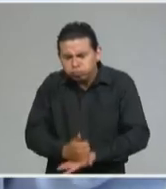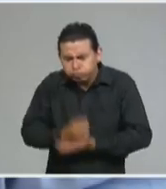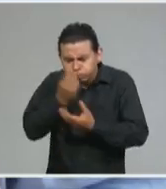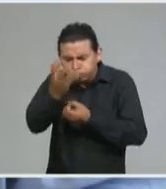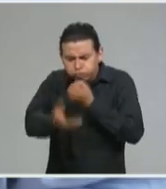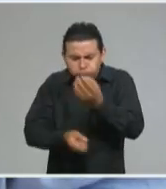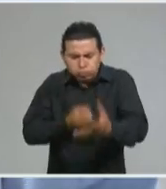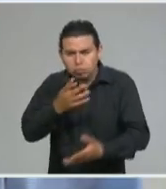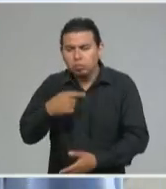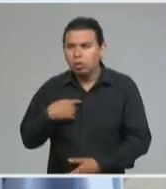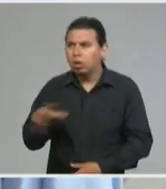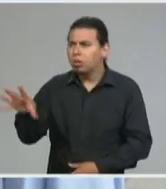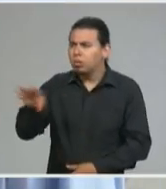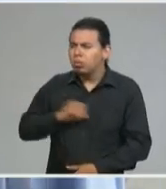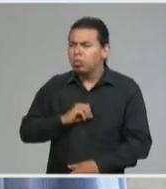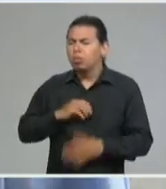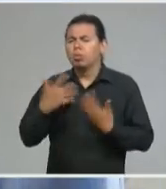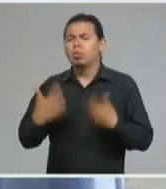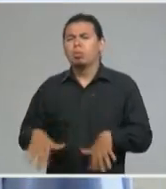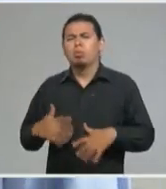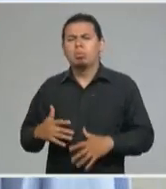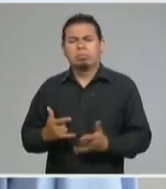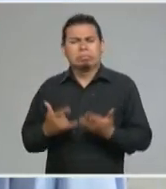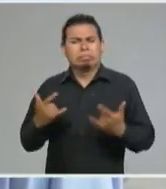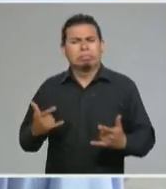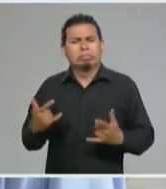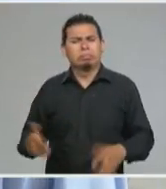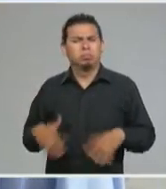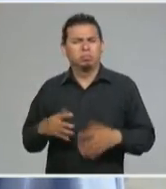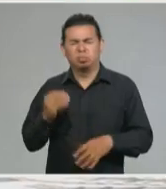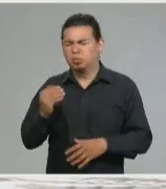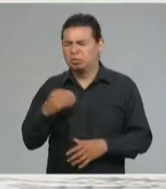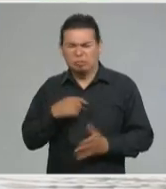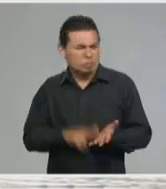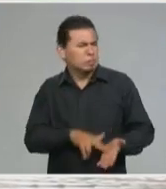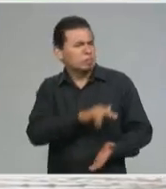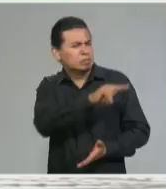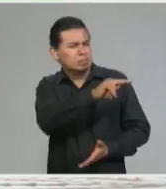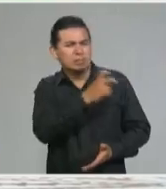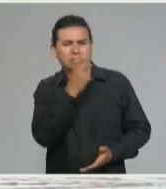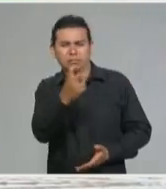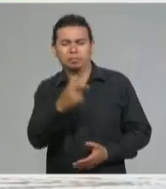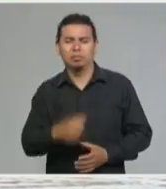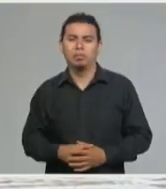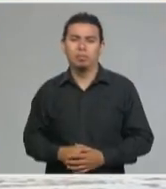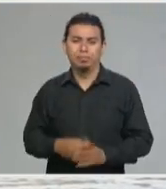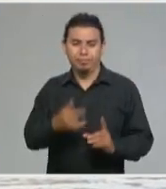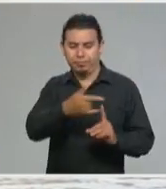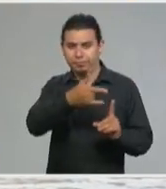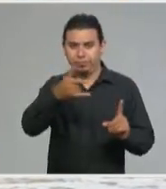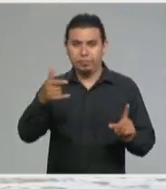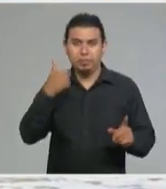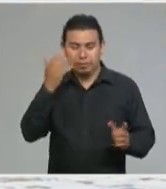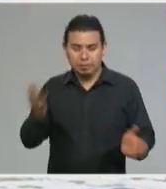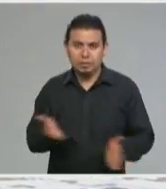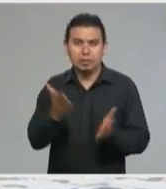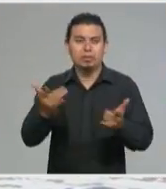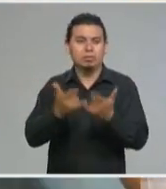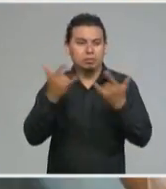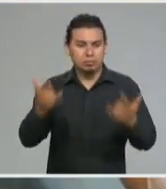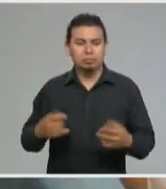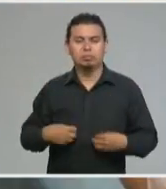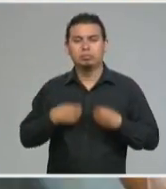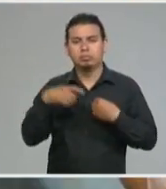que me aportaban tanta información, y es la información que está plasmada en esos murales. A través de los murales se busca preservar la historia de la villa